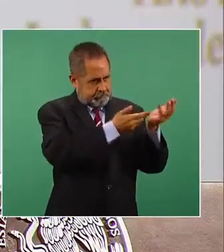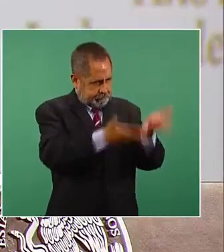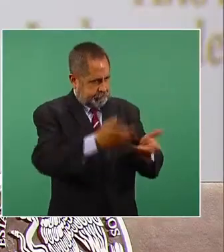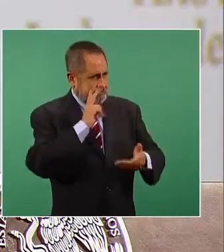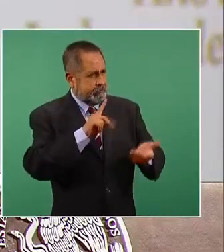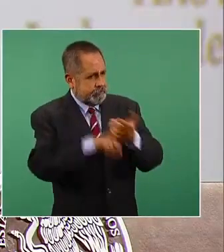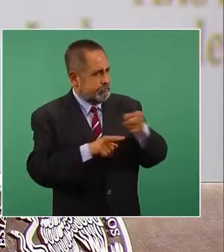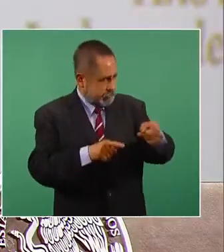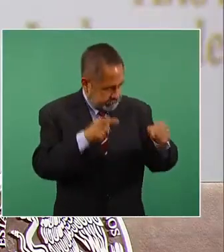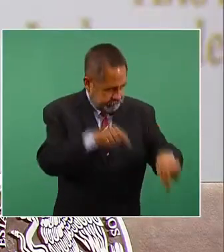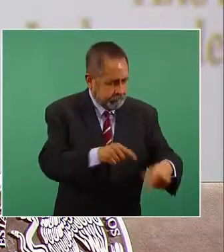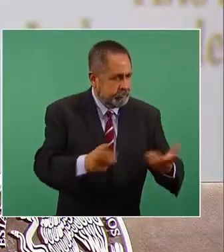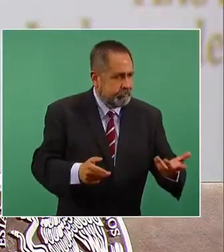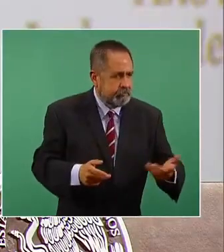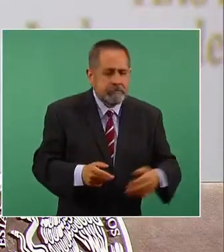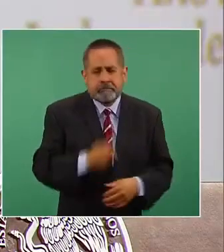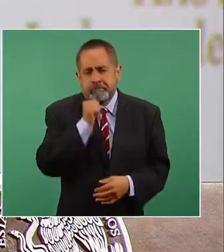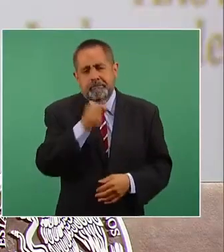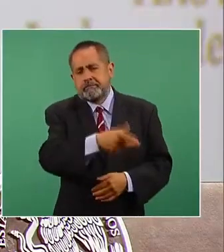Y a otros